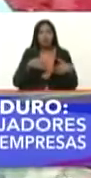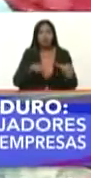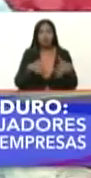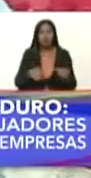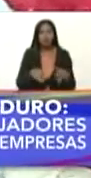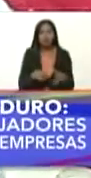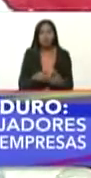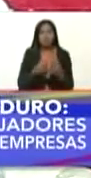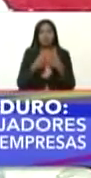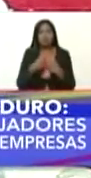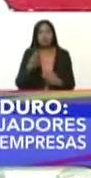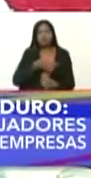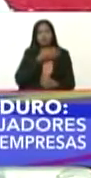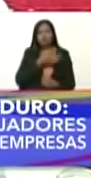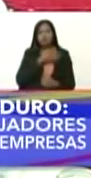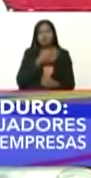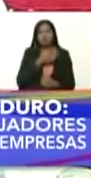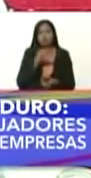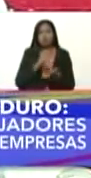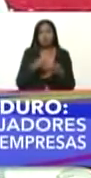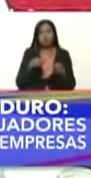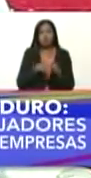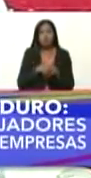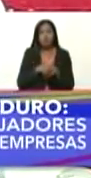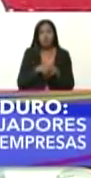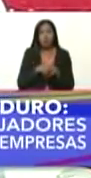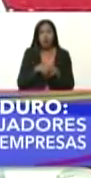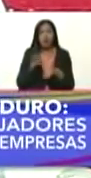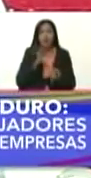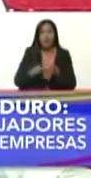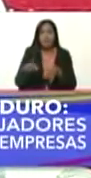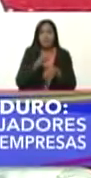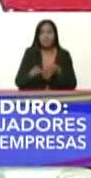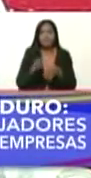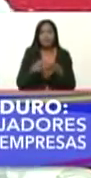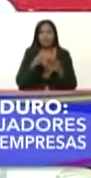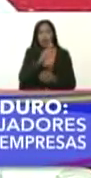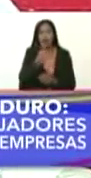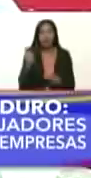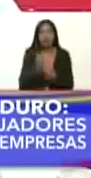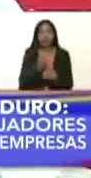las prestaciones sociales estén depositadas en petro para todos los